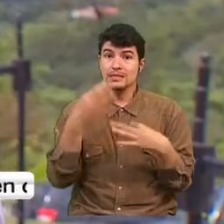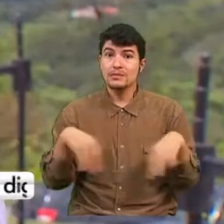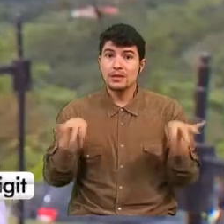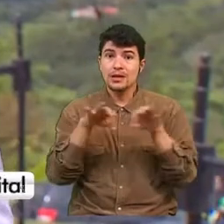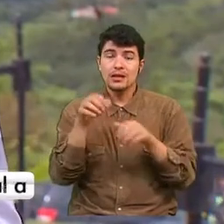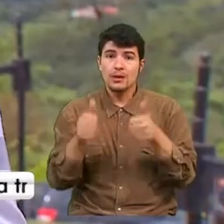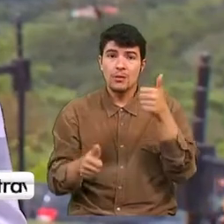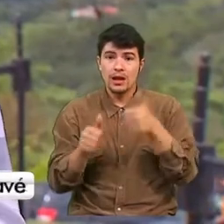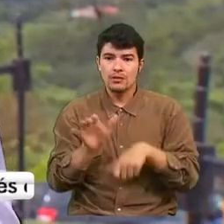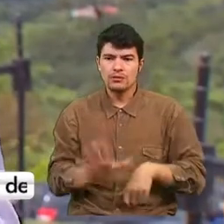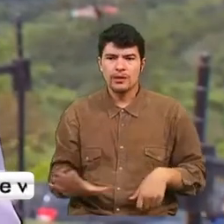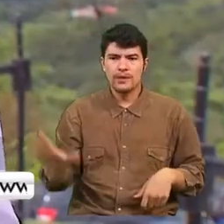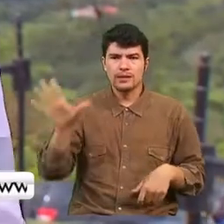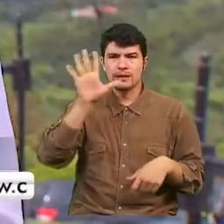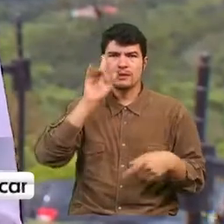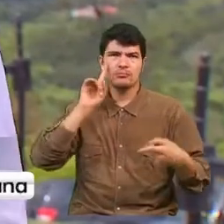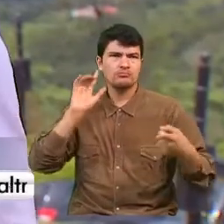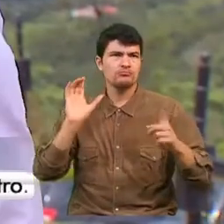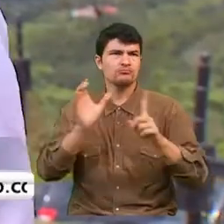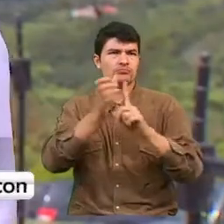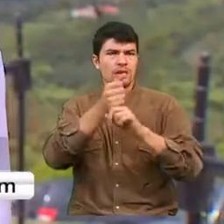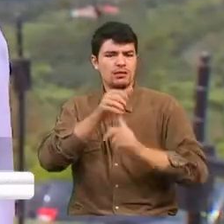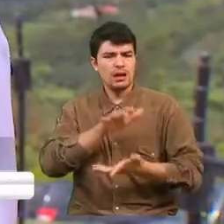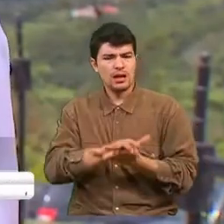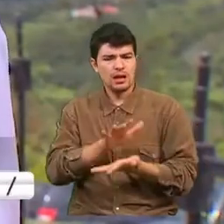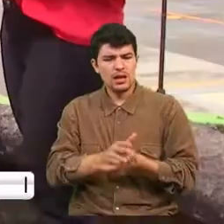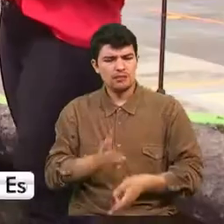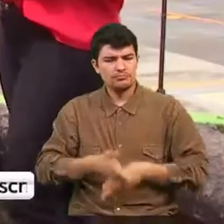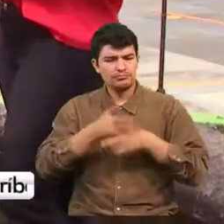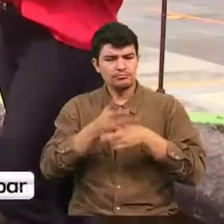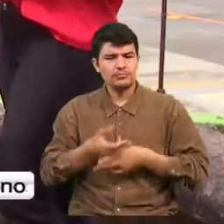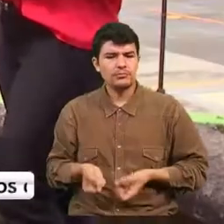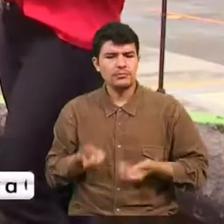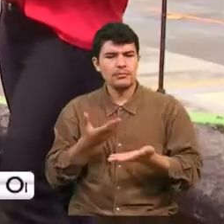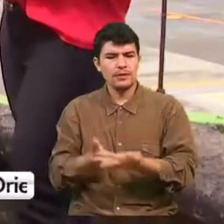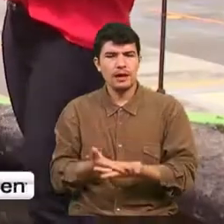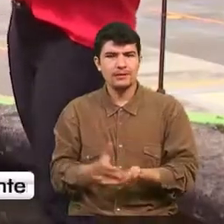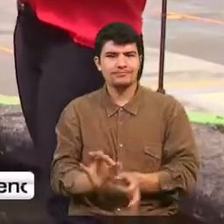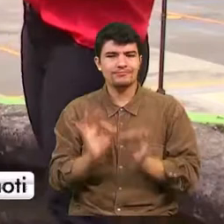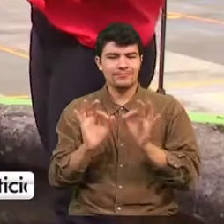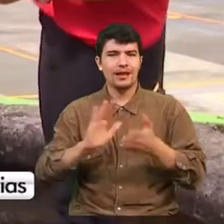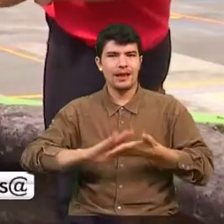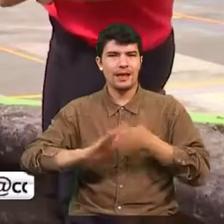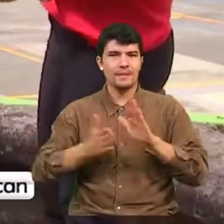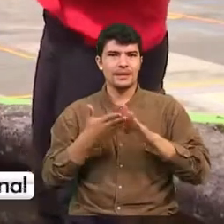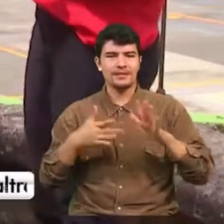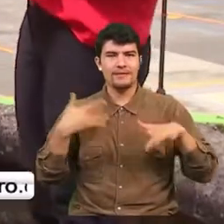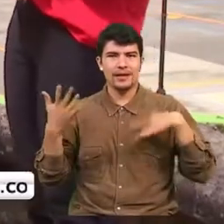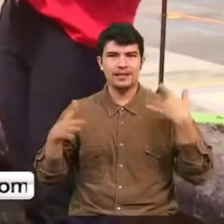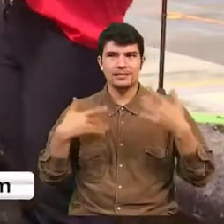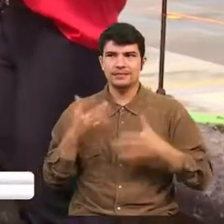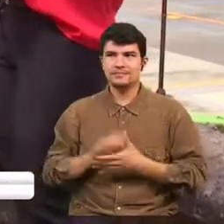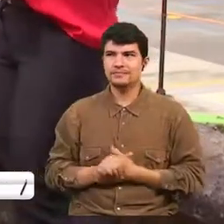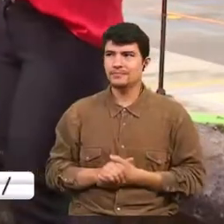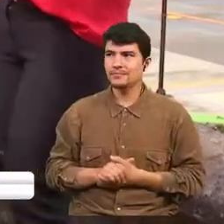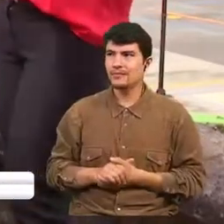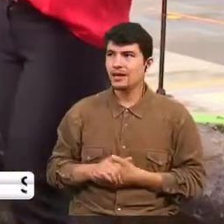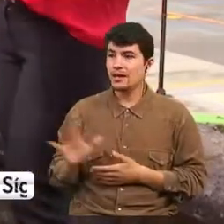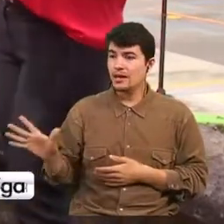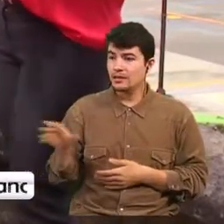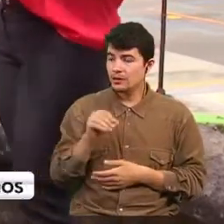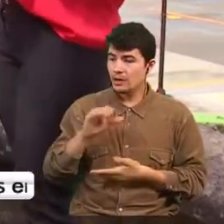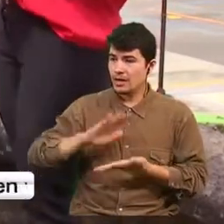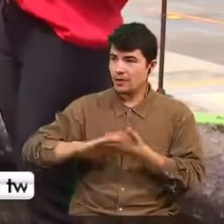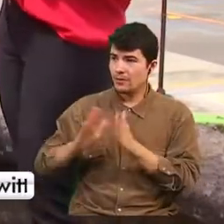departamento que alcance lo que tiene que ser la tranquilidad con seguridad que le garantiza la paz y la felicidad. Bueno, señor gobernador, en nombre de todos